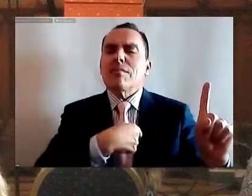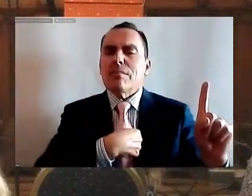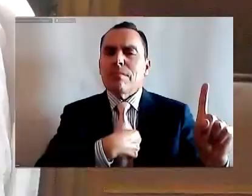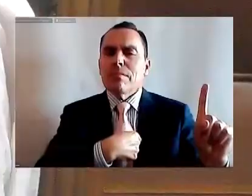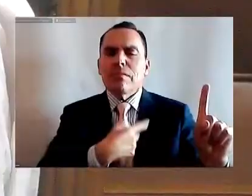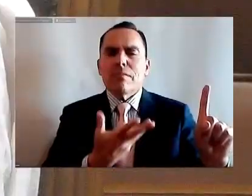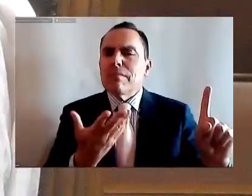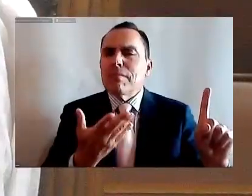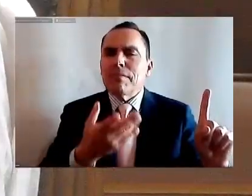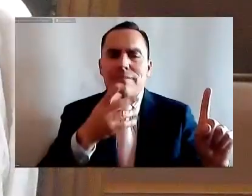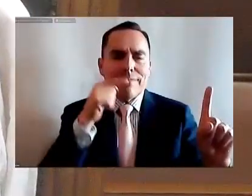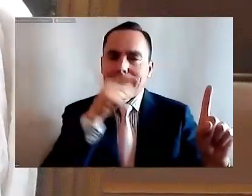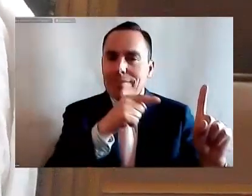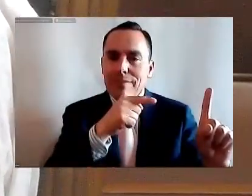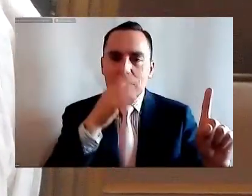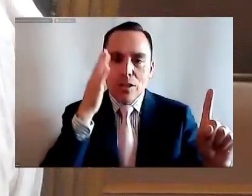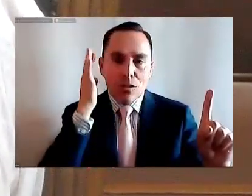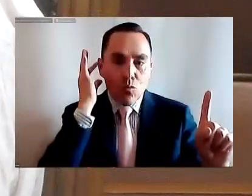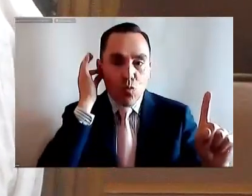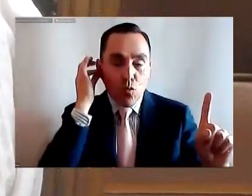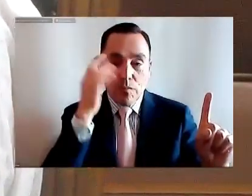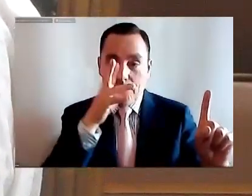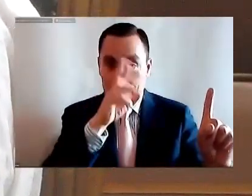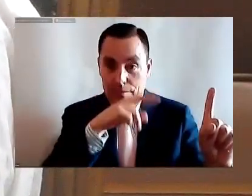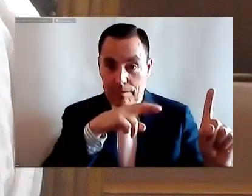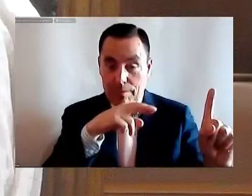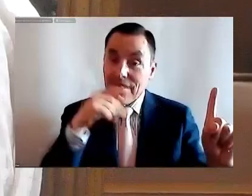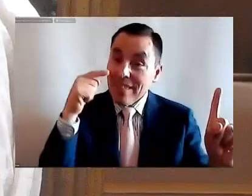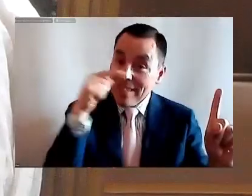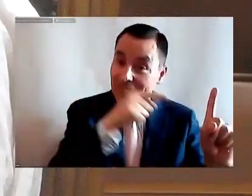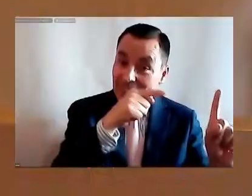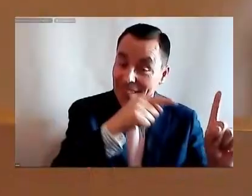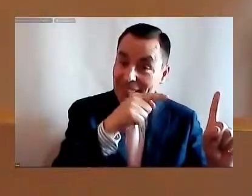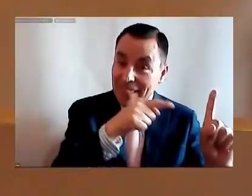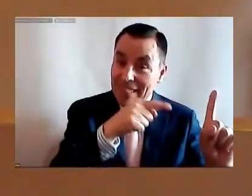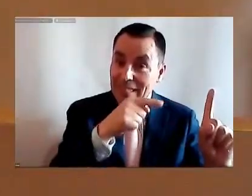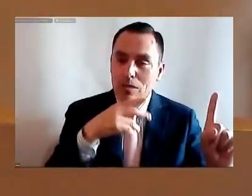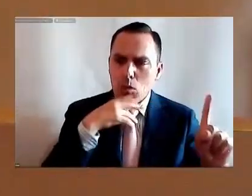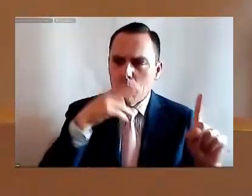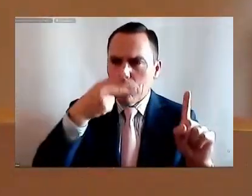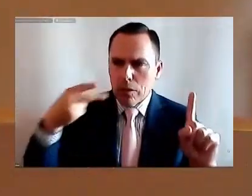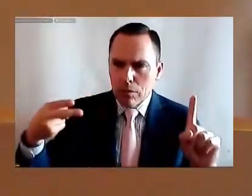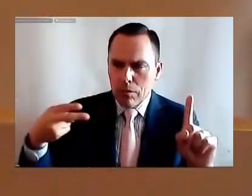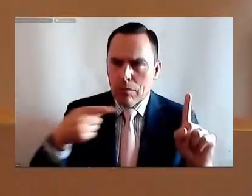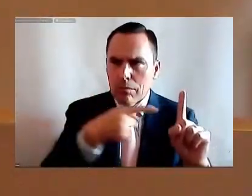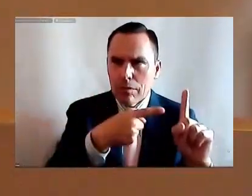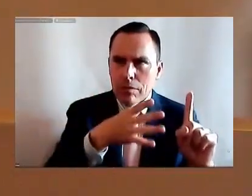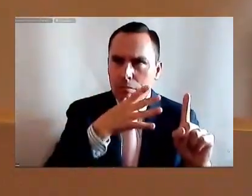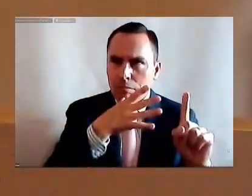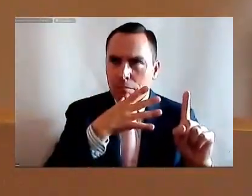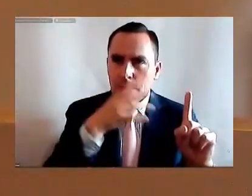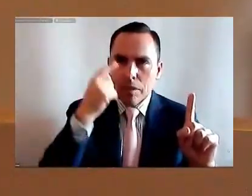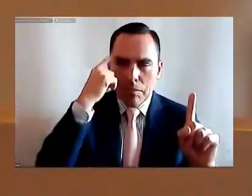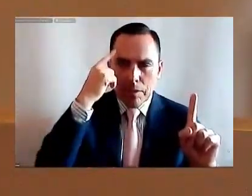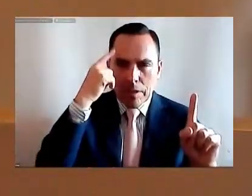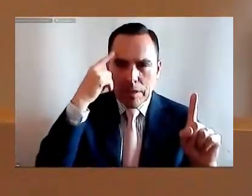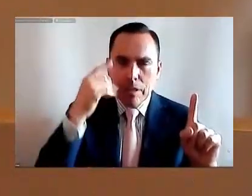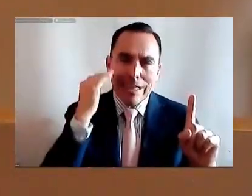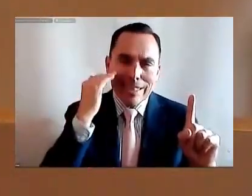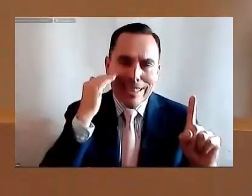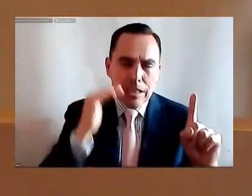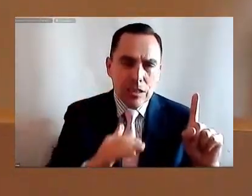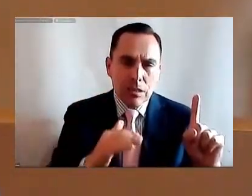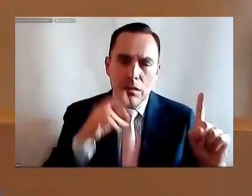razonable. Entonces hace después un análisis de cómo la mujer se vincula con el tema sexual, cómo, no sé, desde que es niña la miran